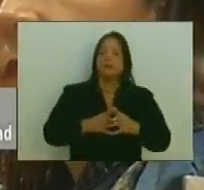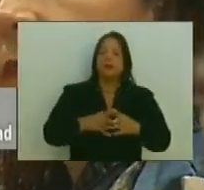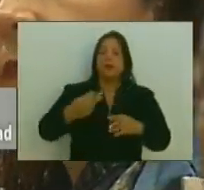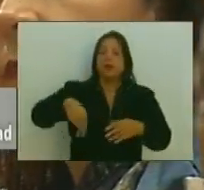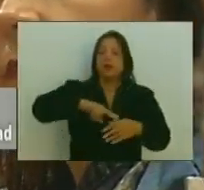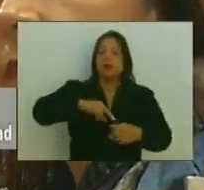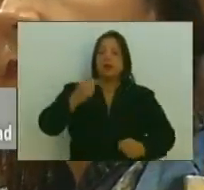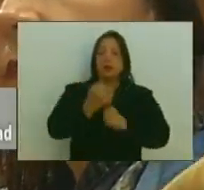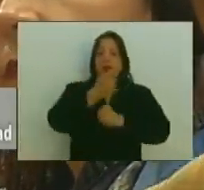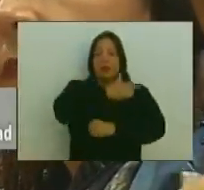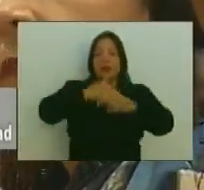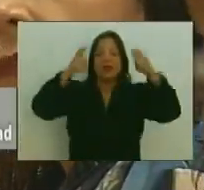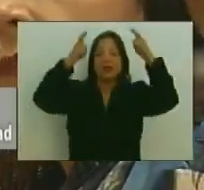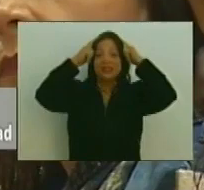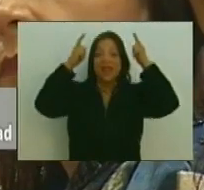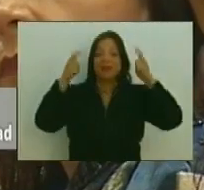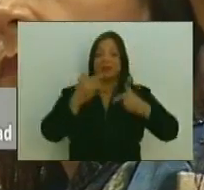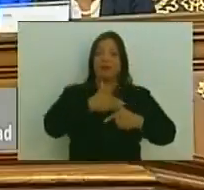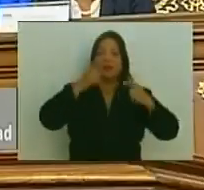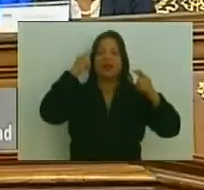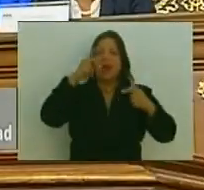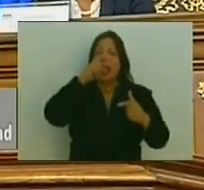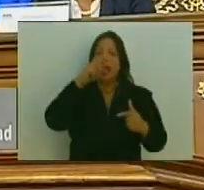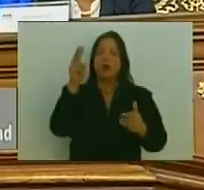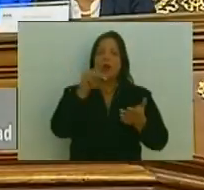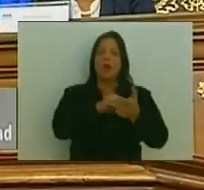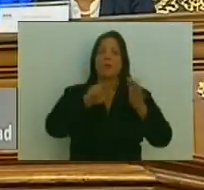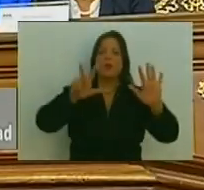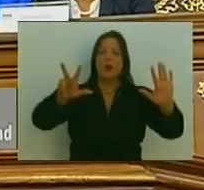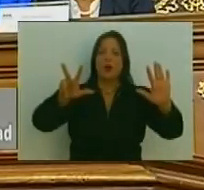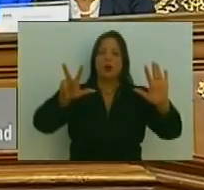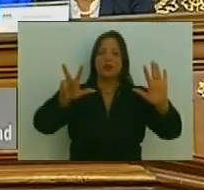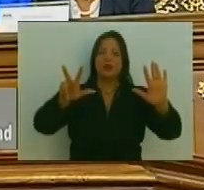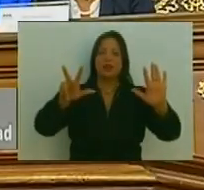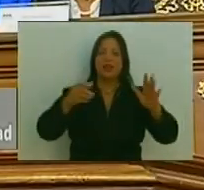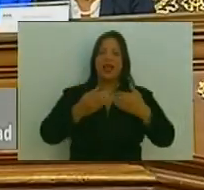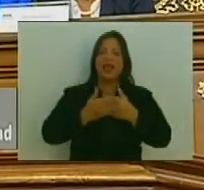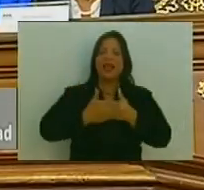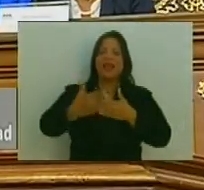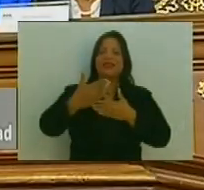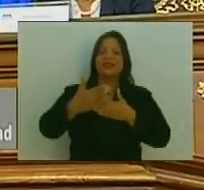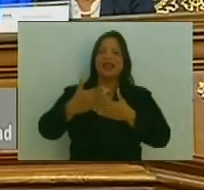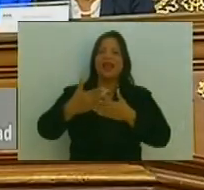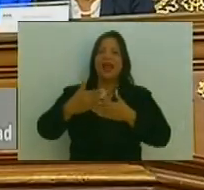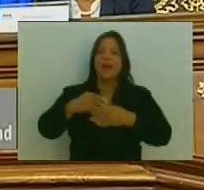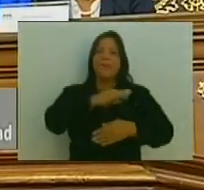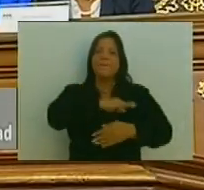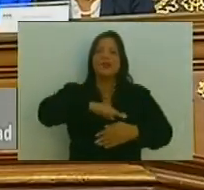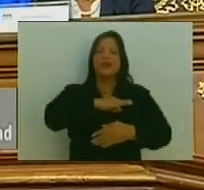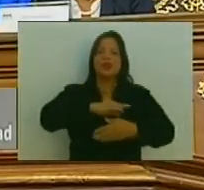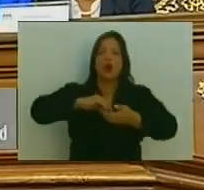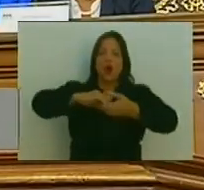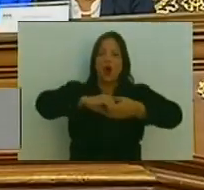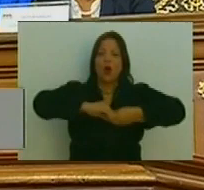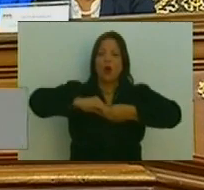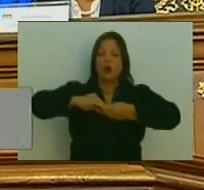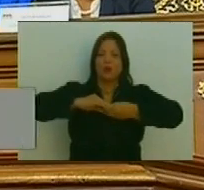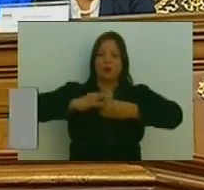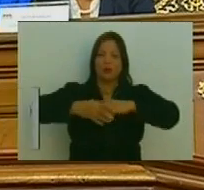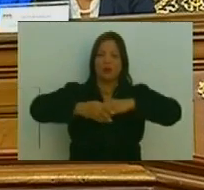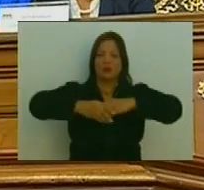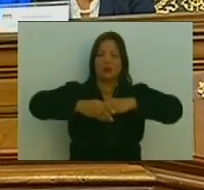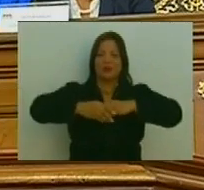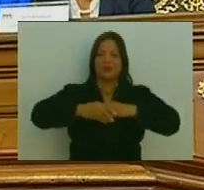Nuestro comandante Chávez, en el año 2008, lanza entonces la misión que lleva el nombre del Santo del